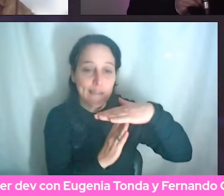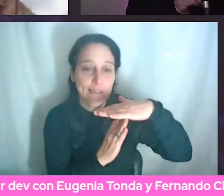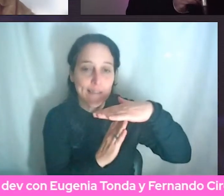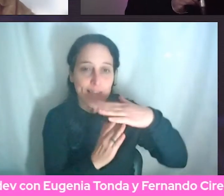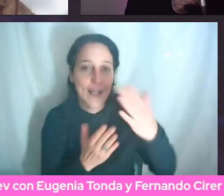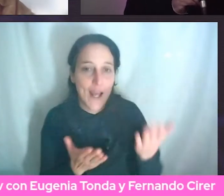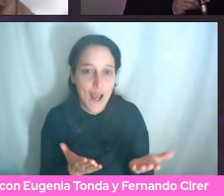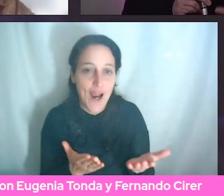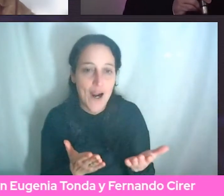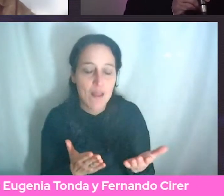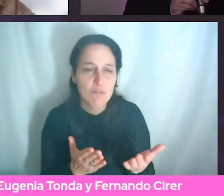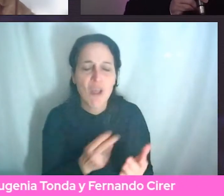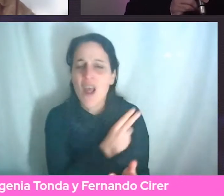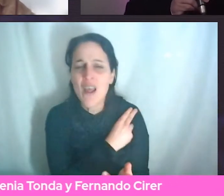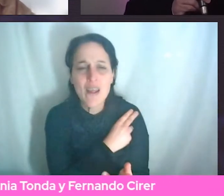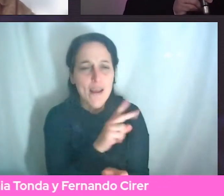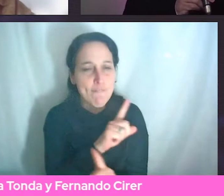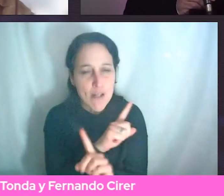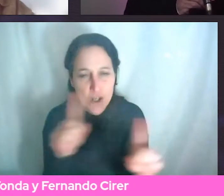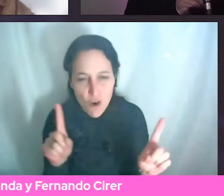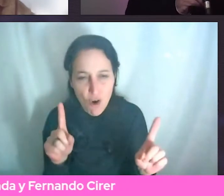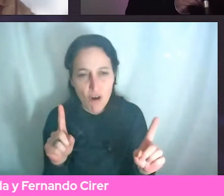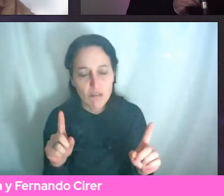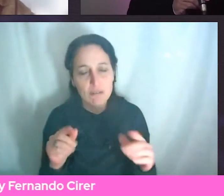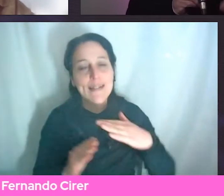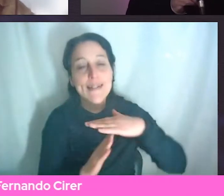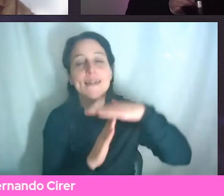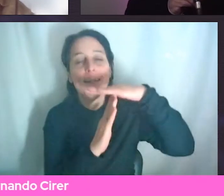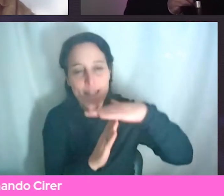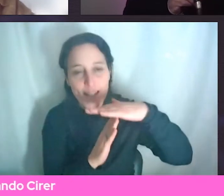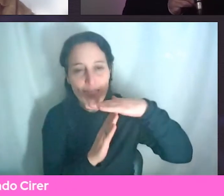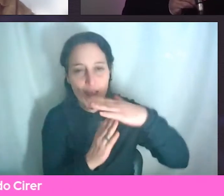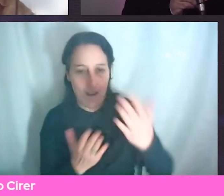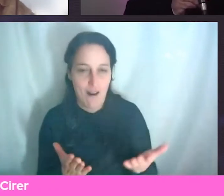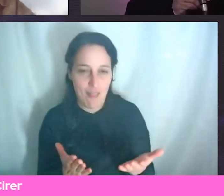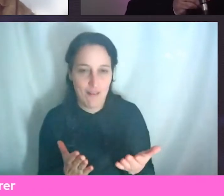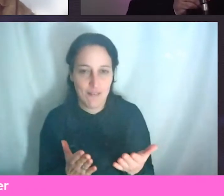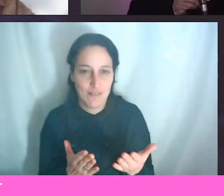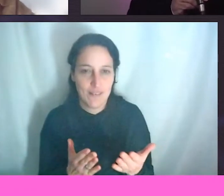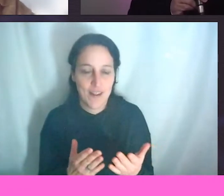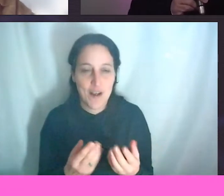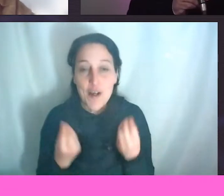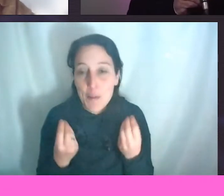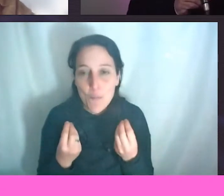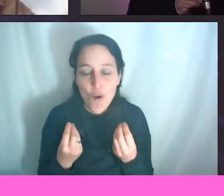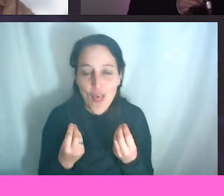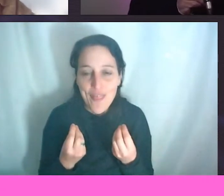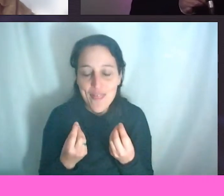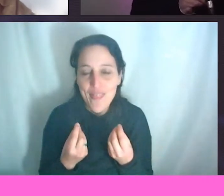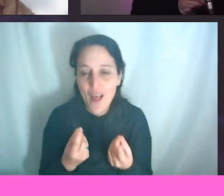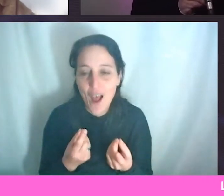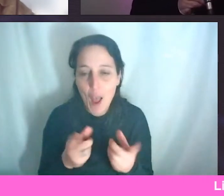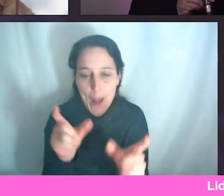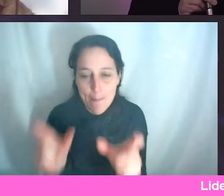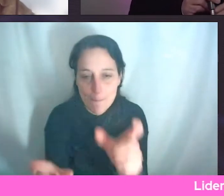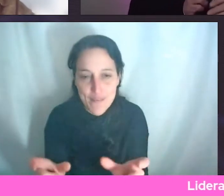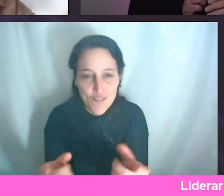un jefe, sino un líder realmente que pueda llevar y que pueda atender todas las necesidades que van surgiendo de los